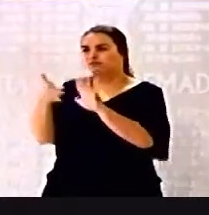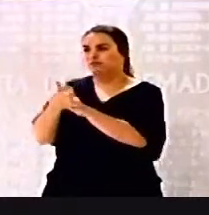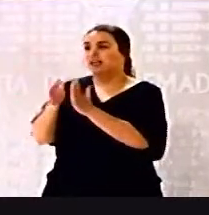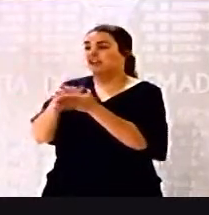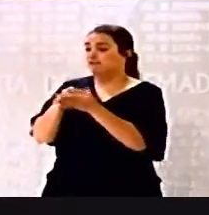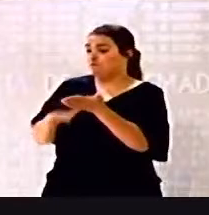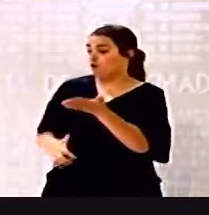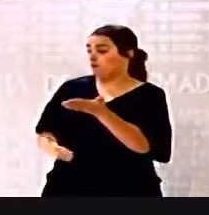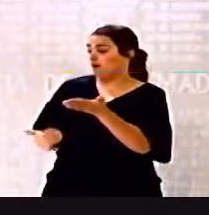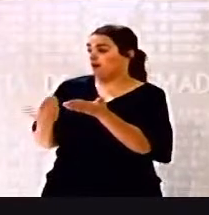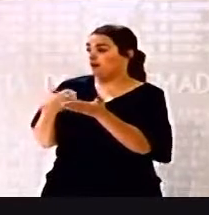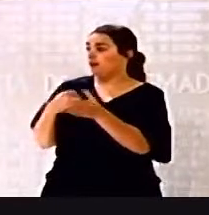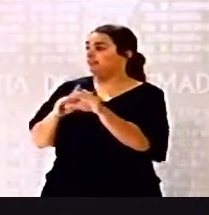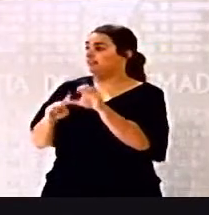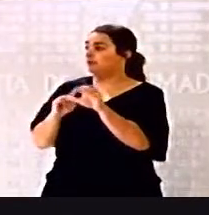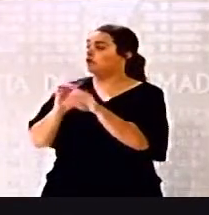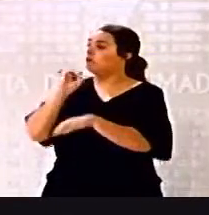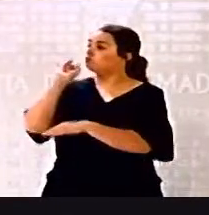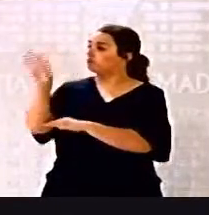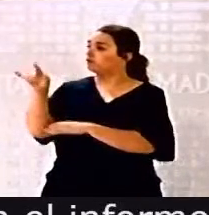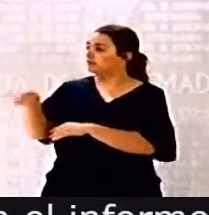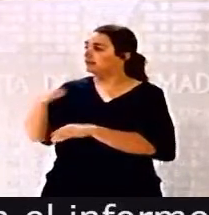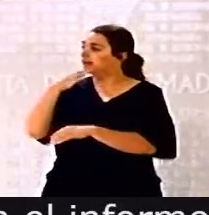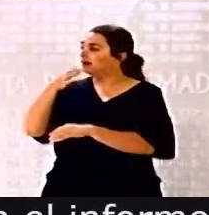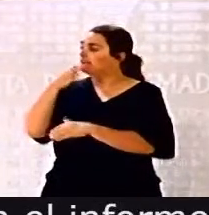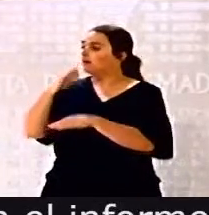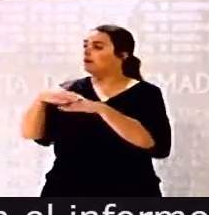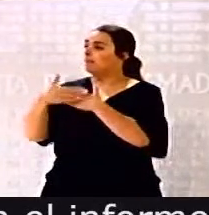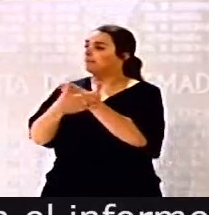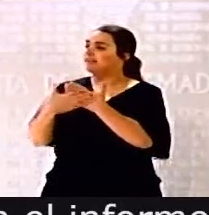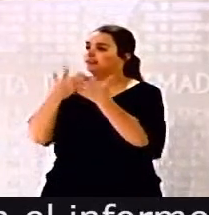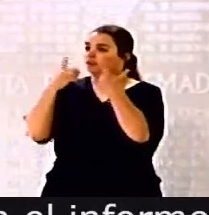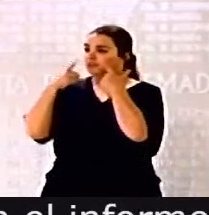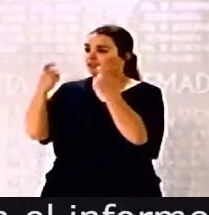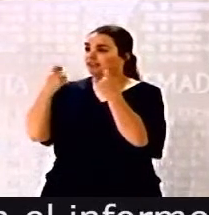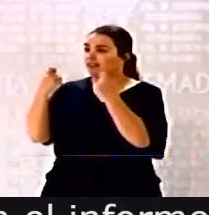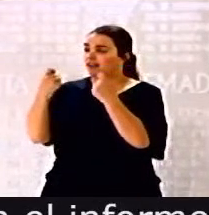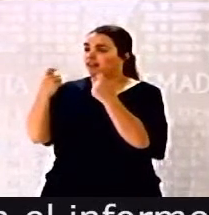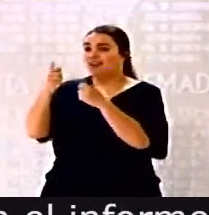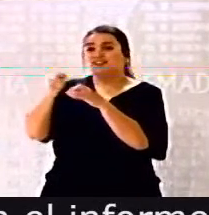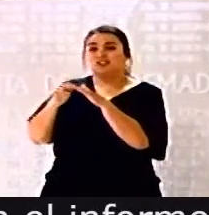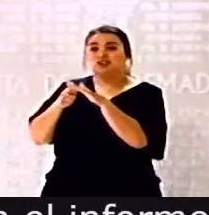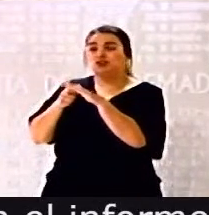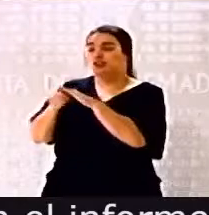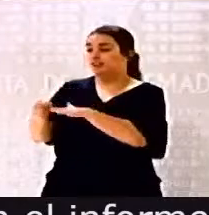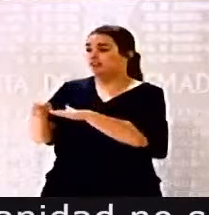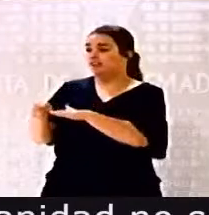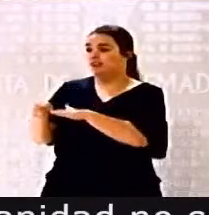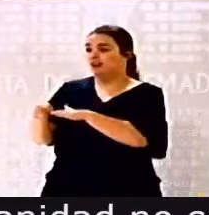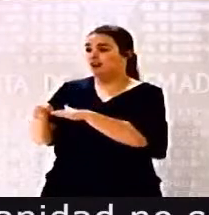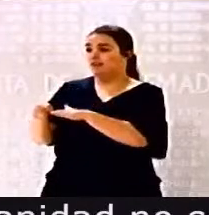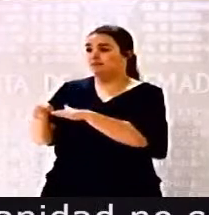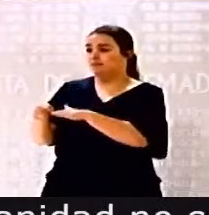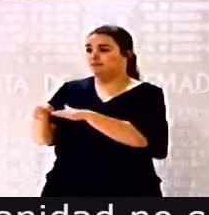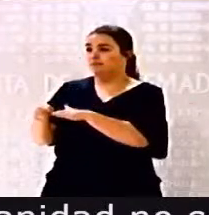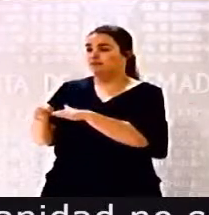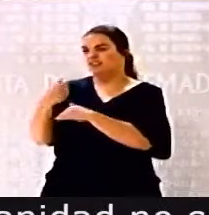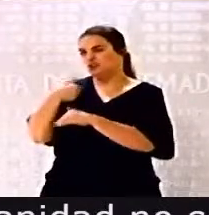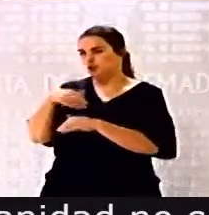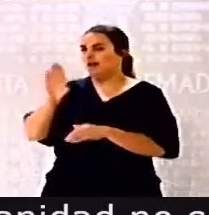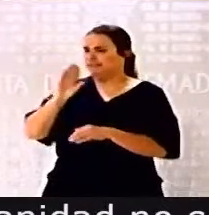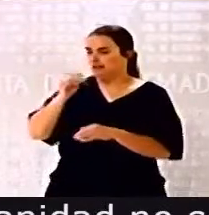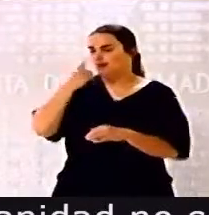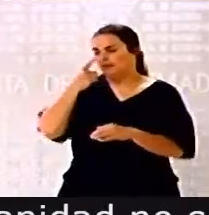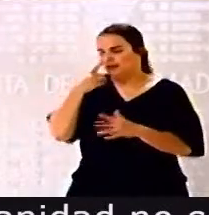informe que desde Extremadura se ha enviado esta tarde al Ministerio de Sanidad, no se solicita, por tanto, entendido en